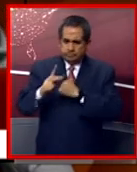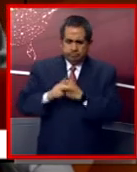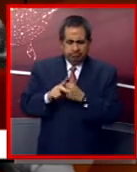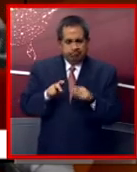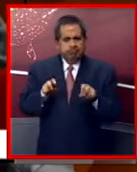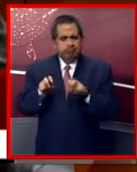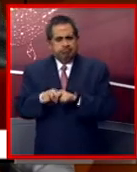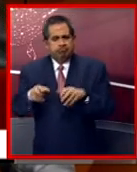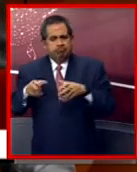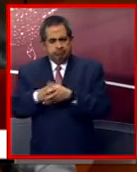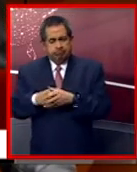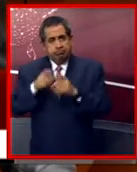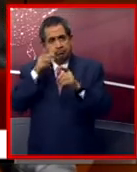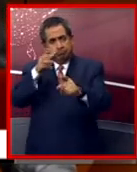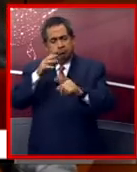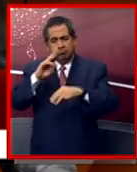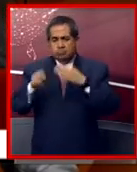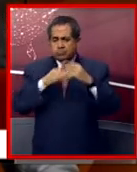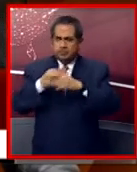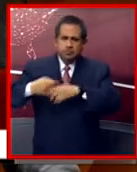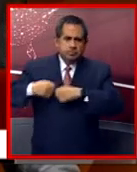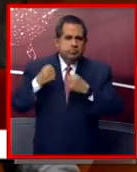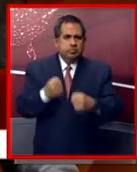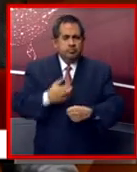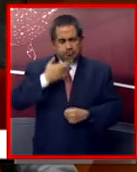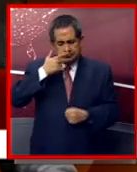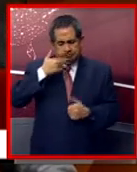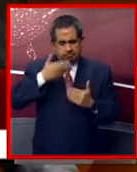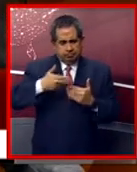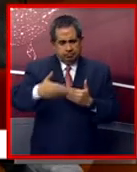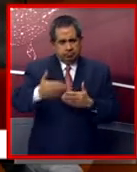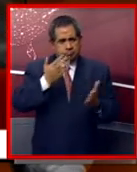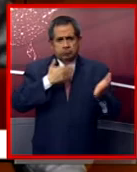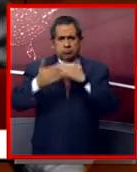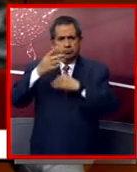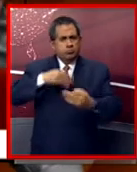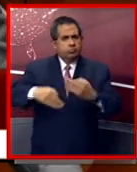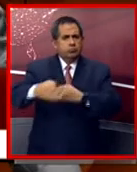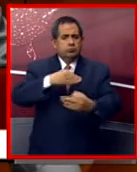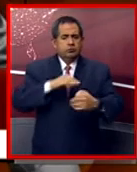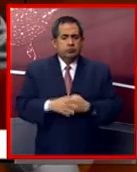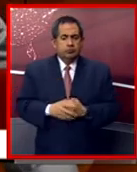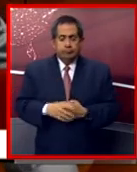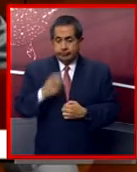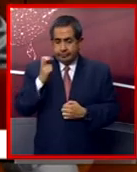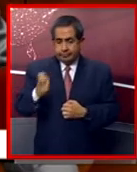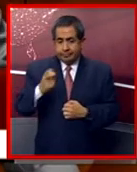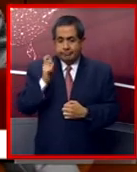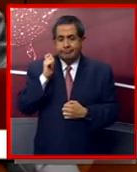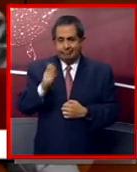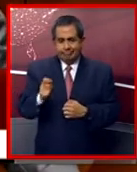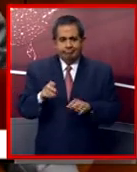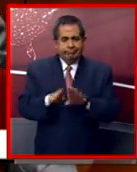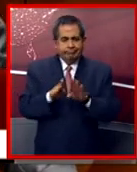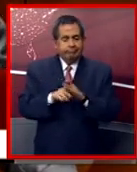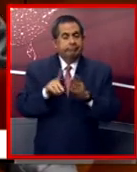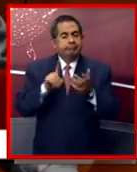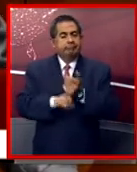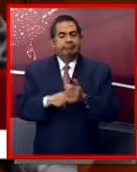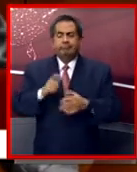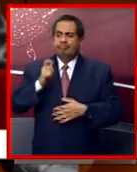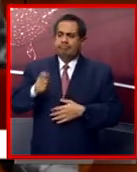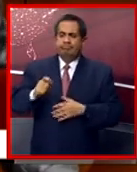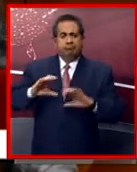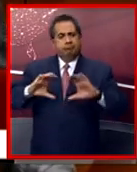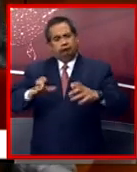en la construcción de un mundo más seguro y próspero para todos, ya que esto es lo que significa ser parte de